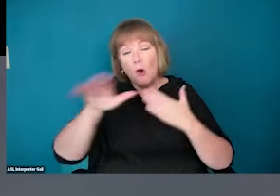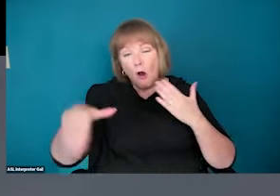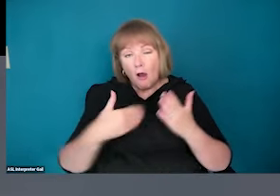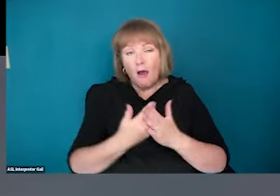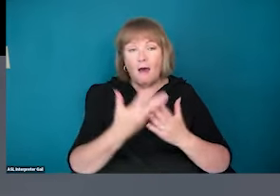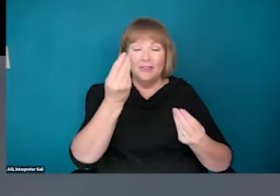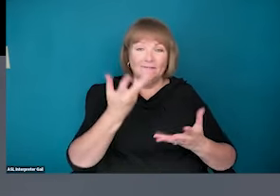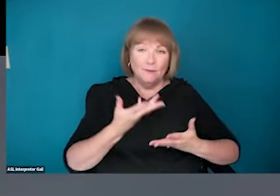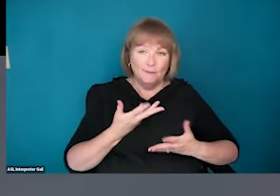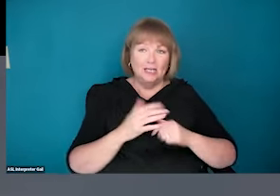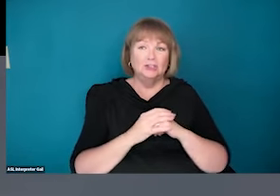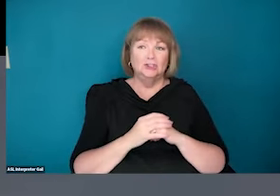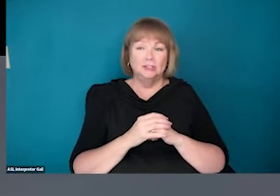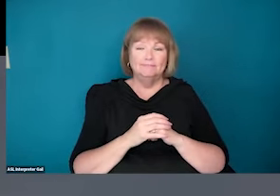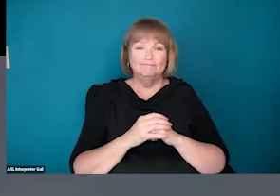esta información